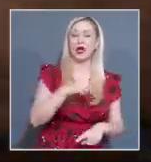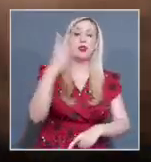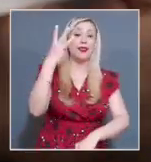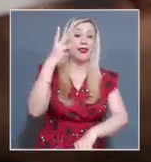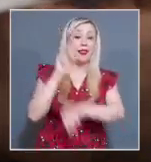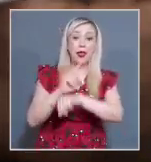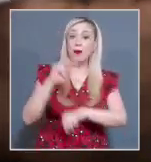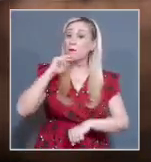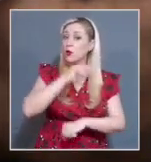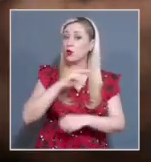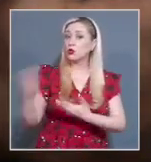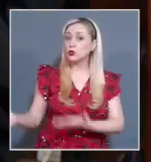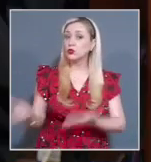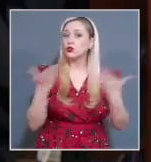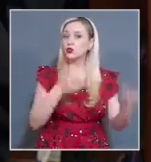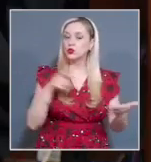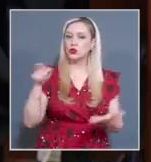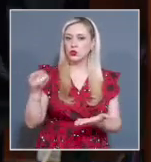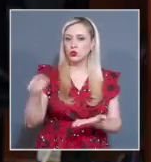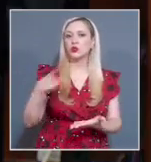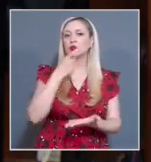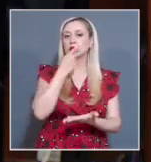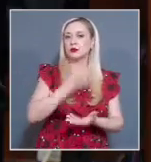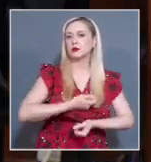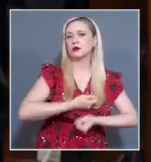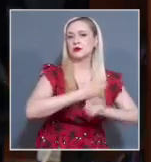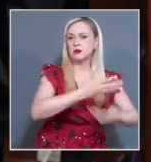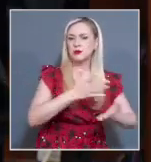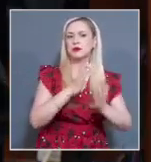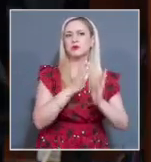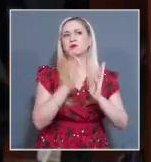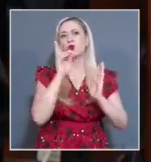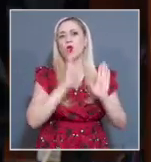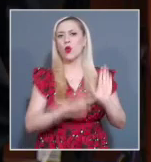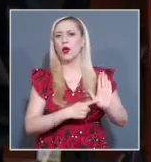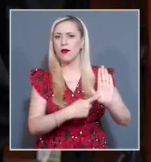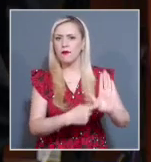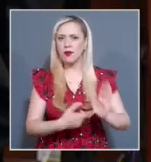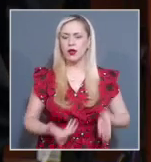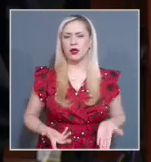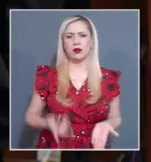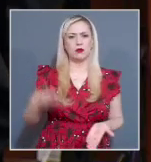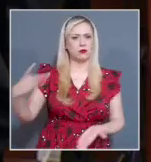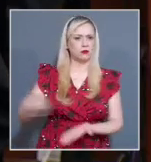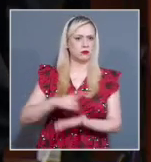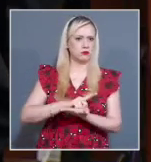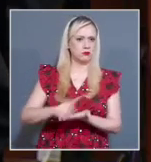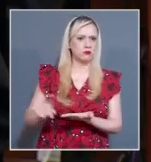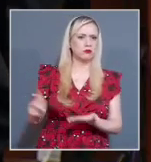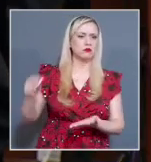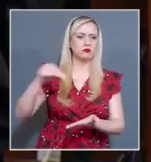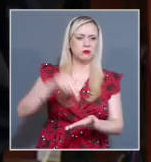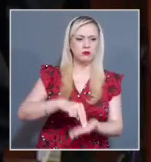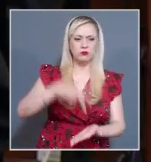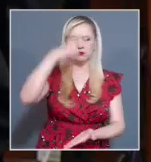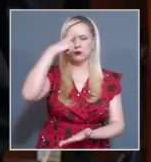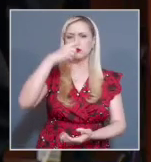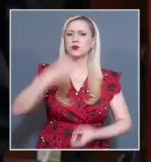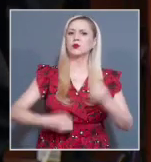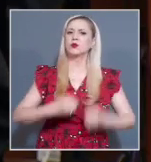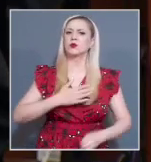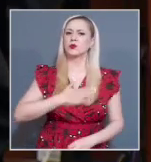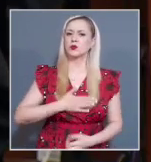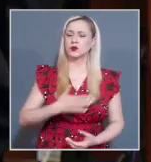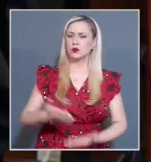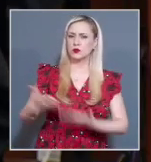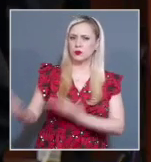que a su derecho convenga. En aras de asegurar los derechos de audiencia, recurso efectivo y acceso a la justicia, las partes